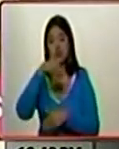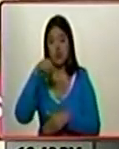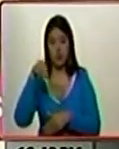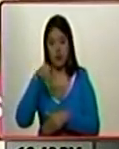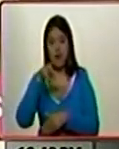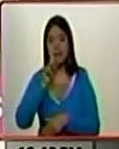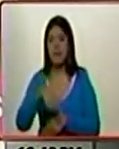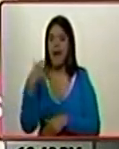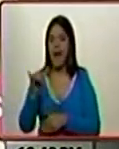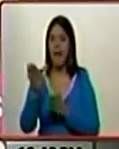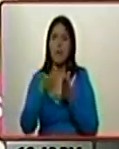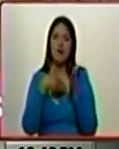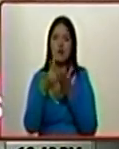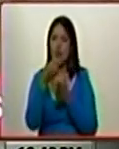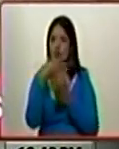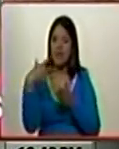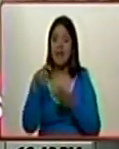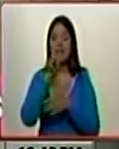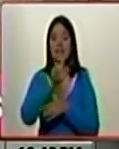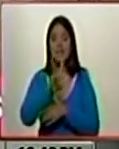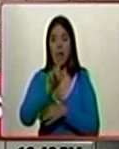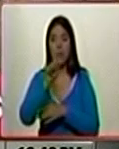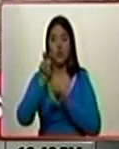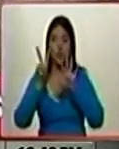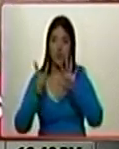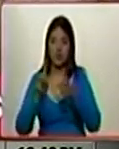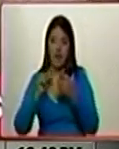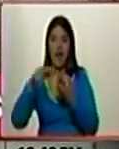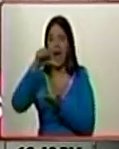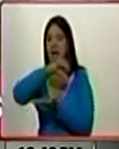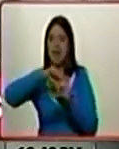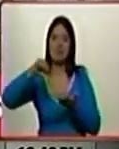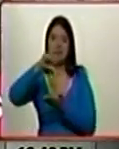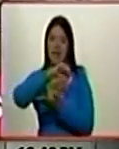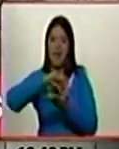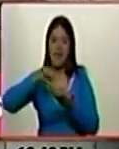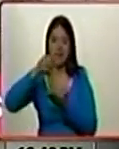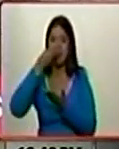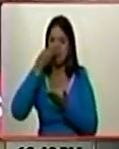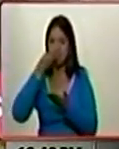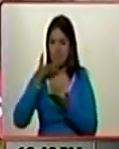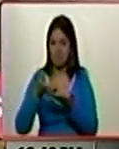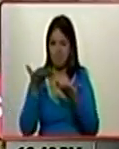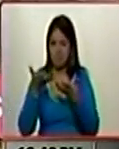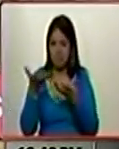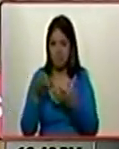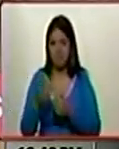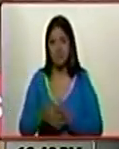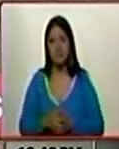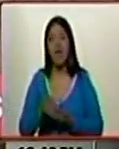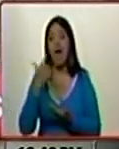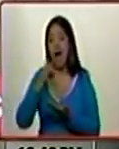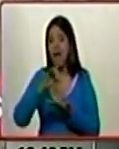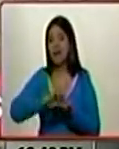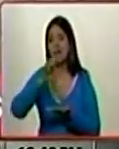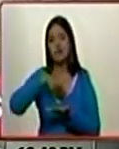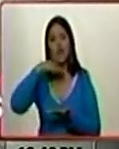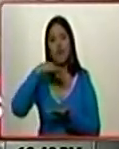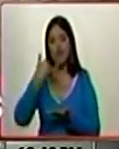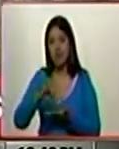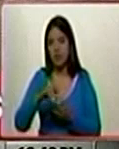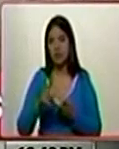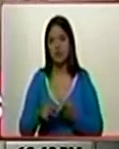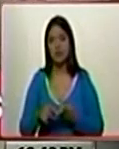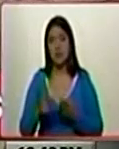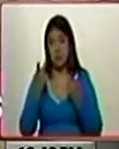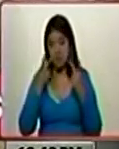hay mayonesa, 3.7 toneladas, aceite comestible de soya, 4.188 litros de aceite en las pailas que